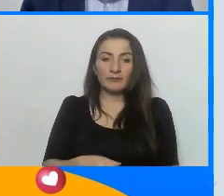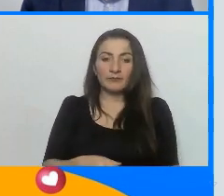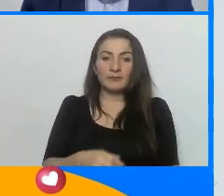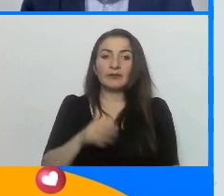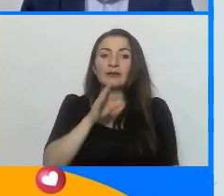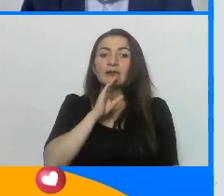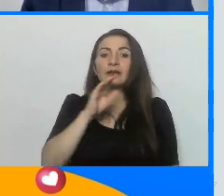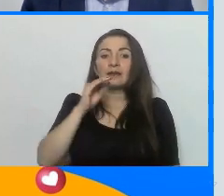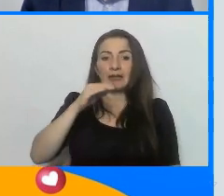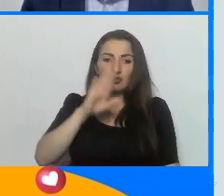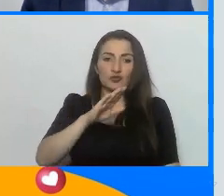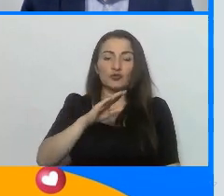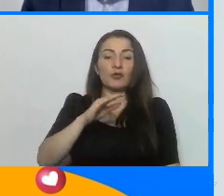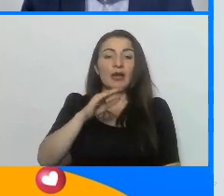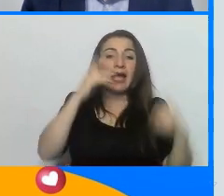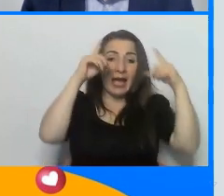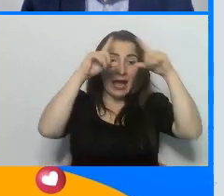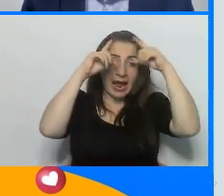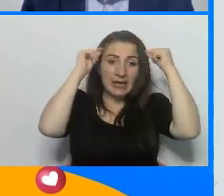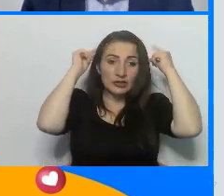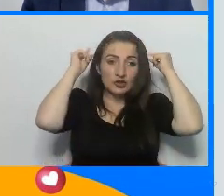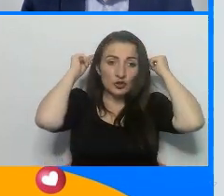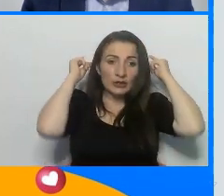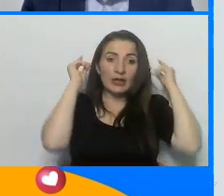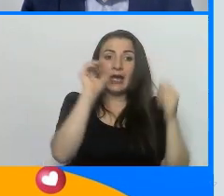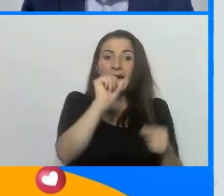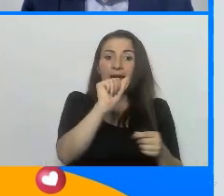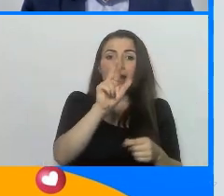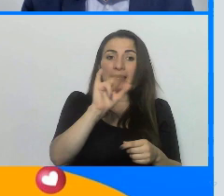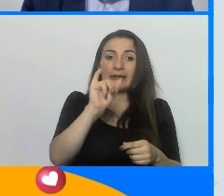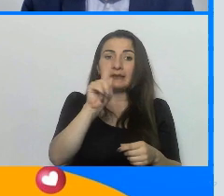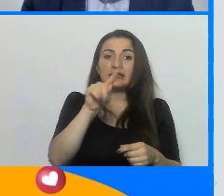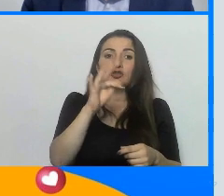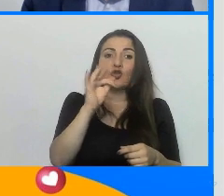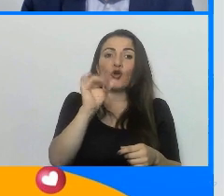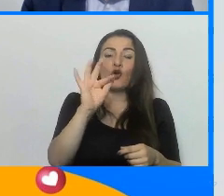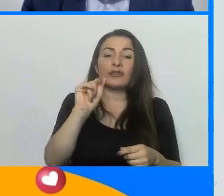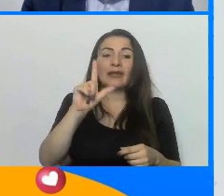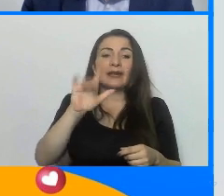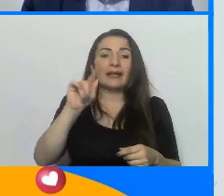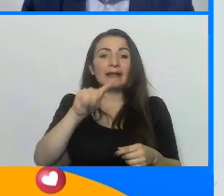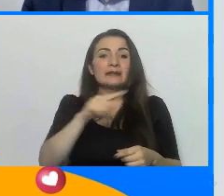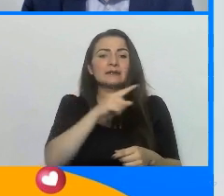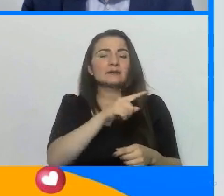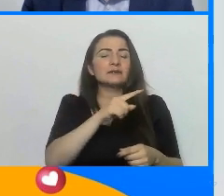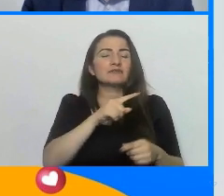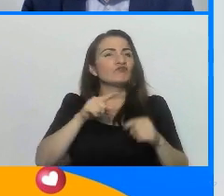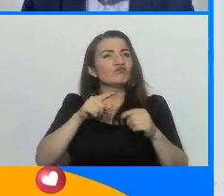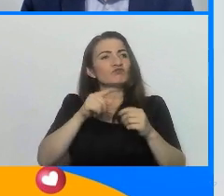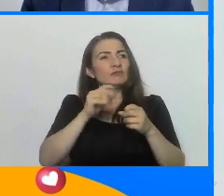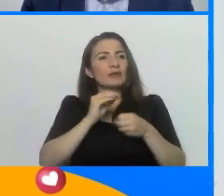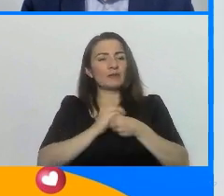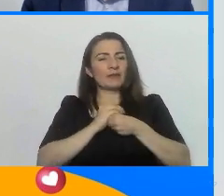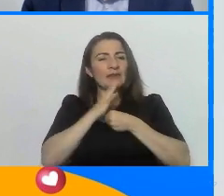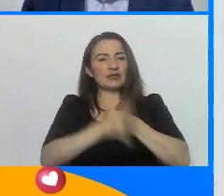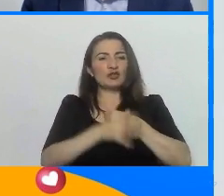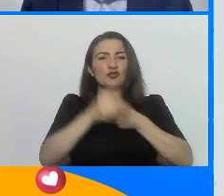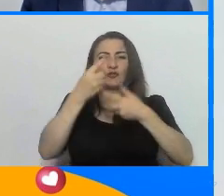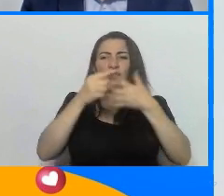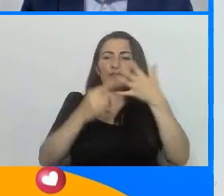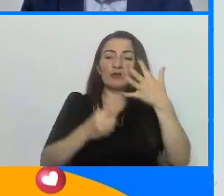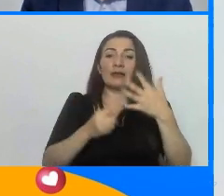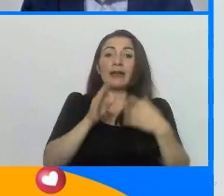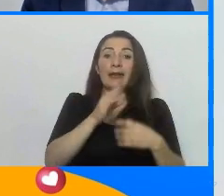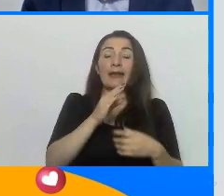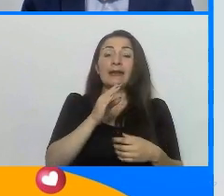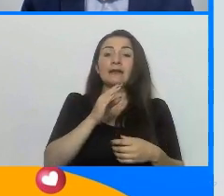es Aristóteles. Aristóteles, él empieza a describir muchos aspectos fundamentales. De hecho, es el